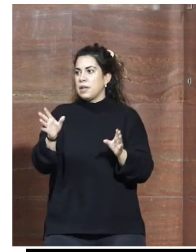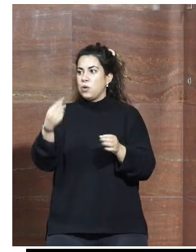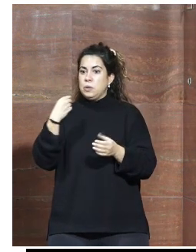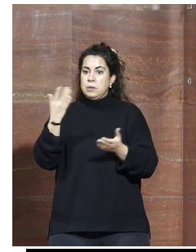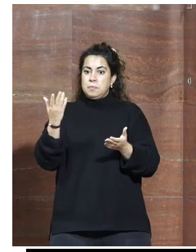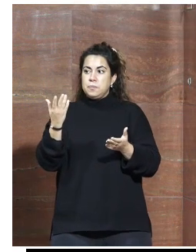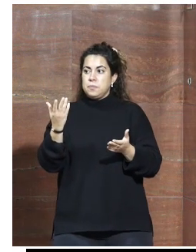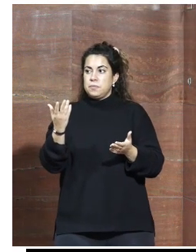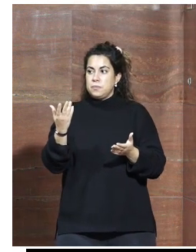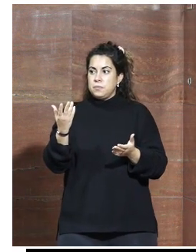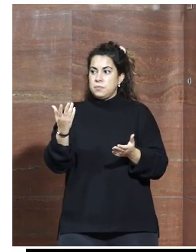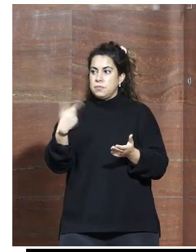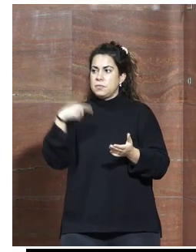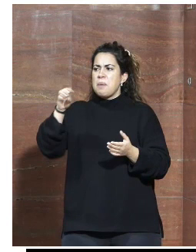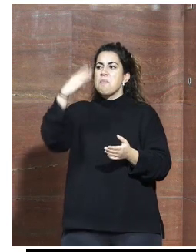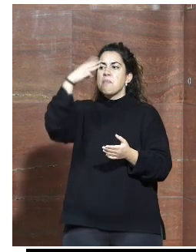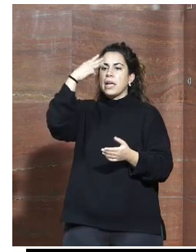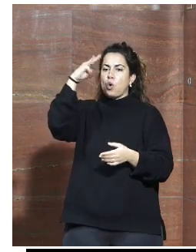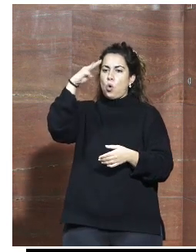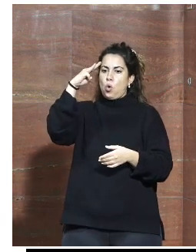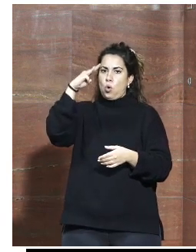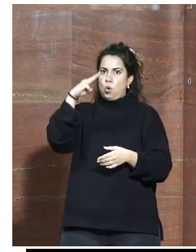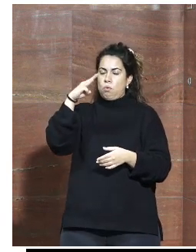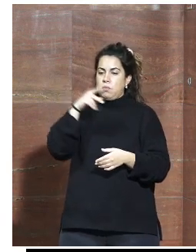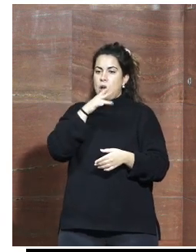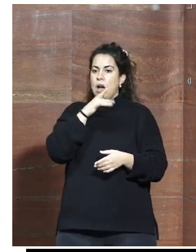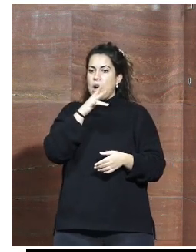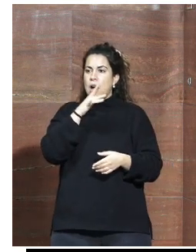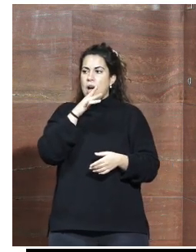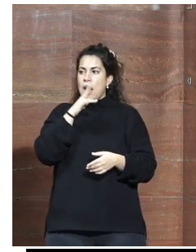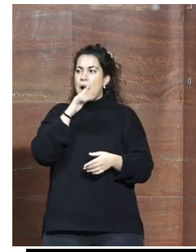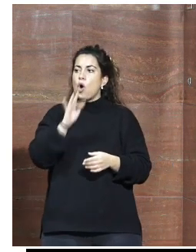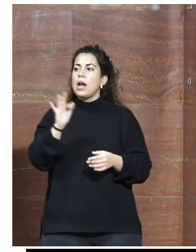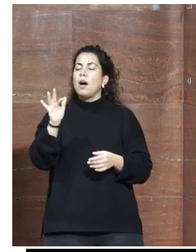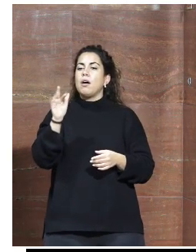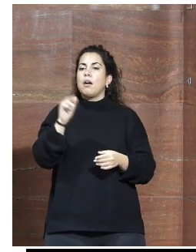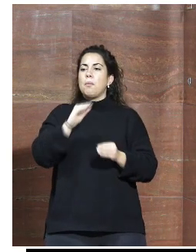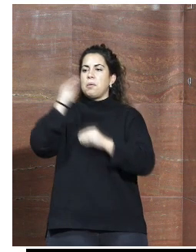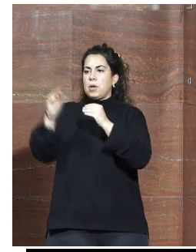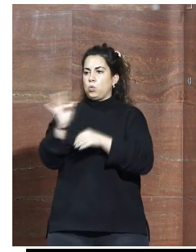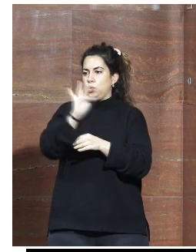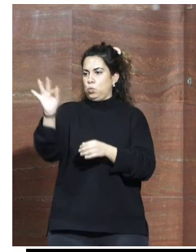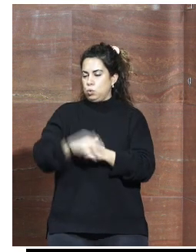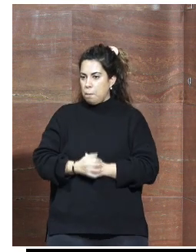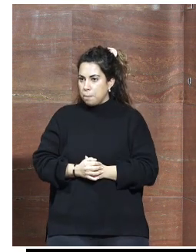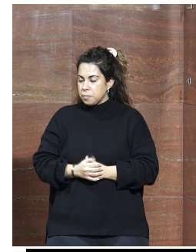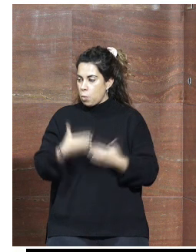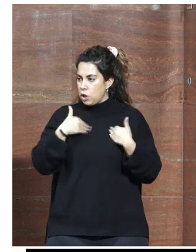llegado hasta… Sí, y vamos a pasar al turno de preguntas donde queráis.